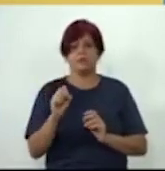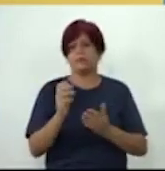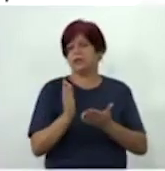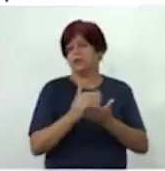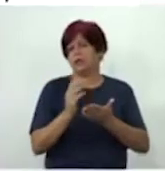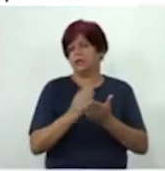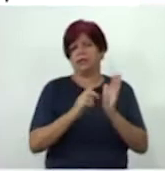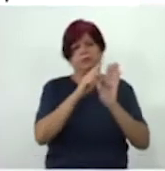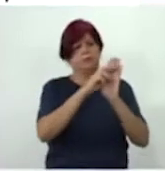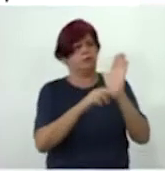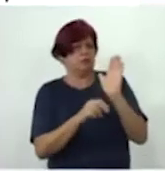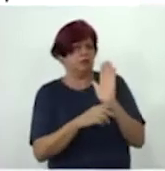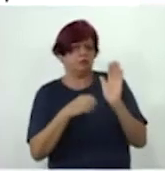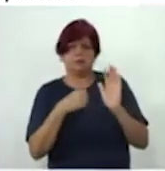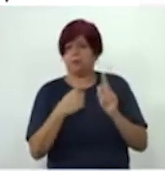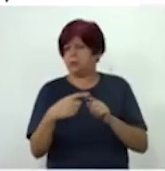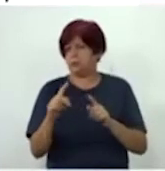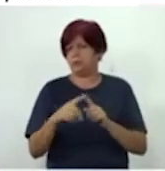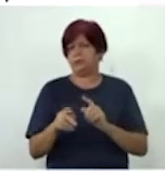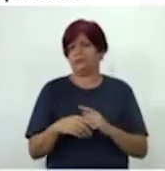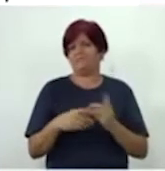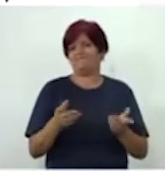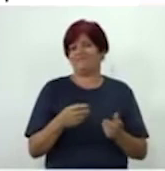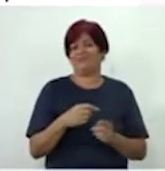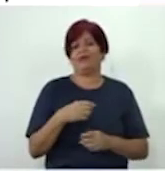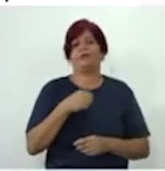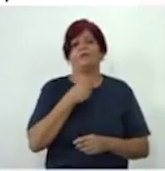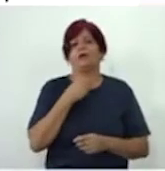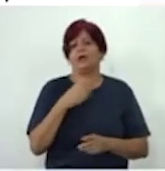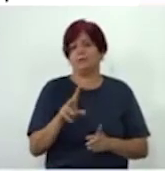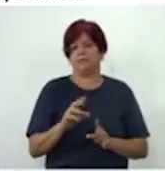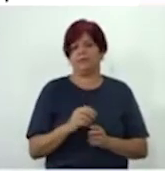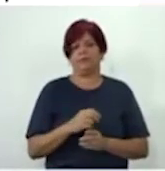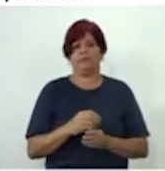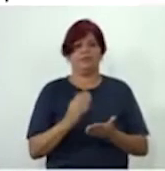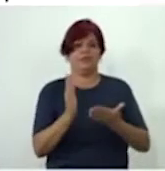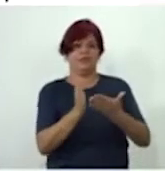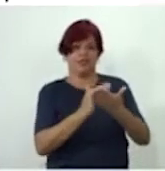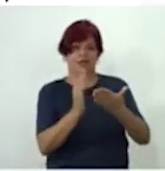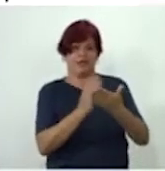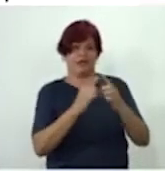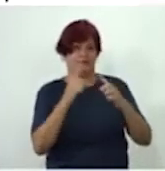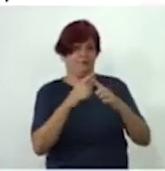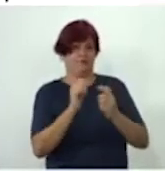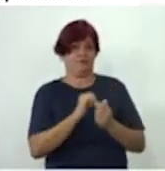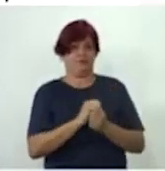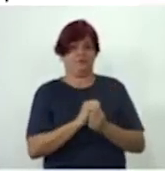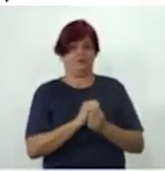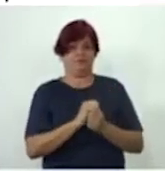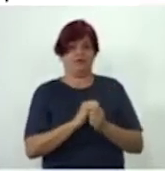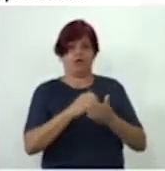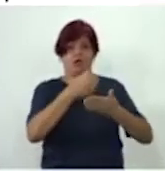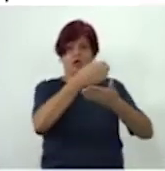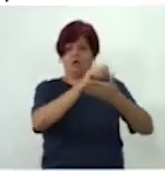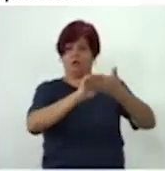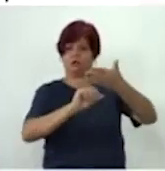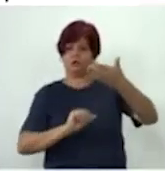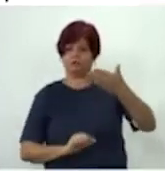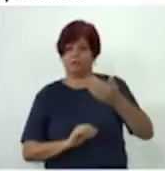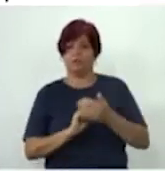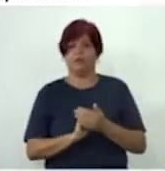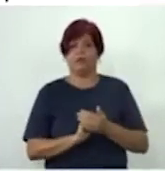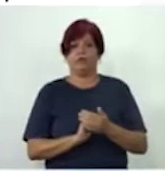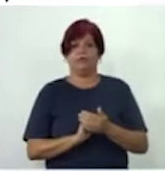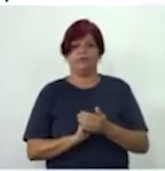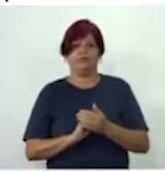utilizar. Entre ellos podemos mencionar el libro de texto, los mapas, los